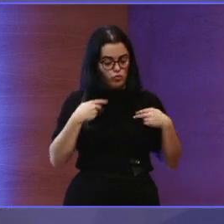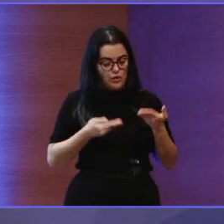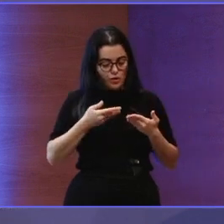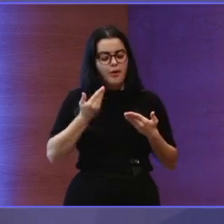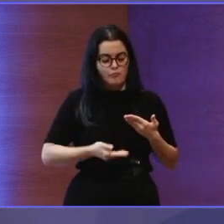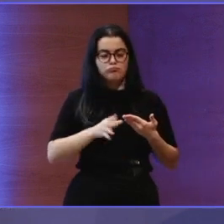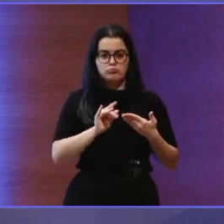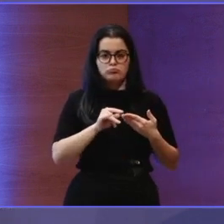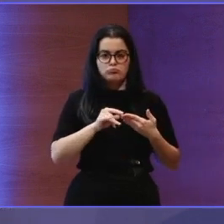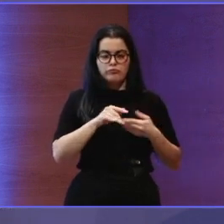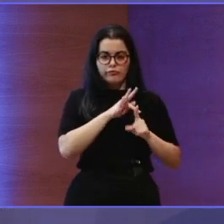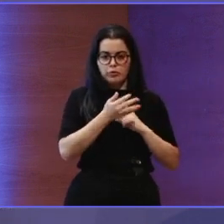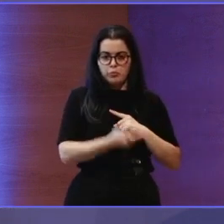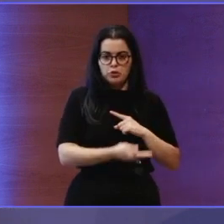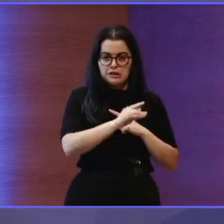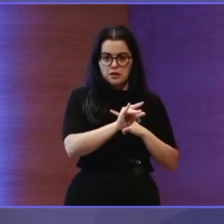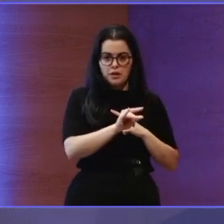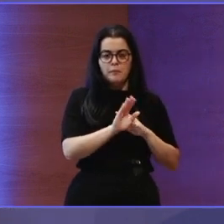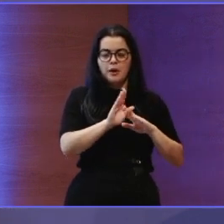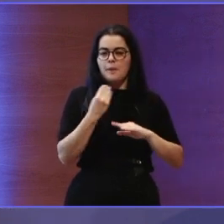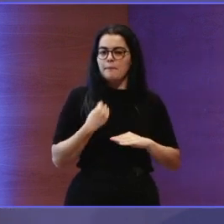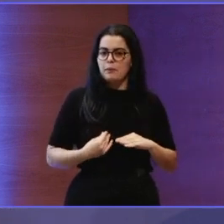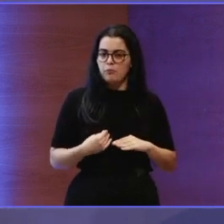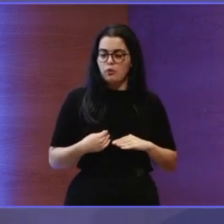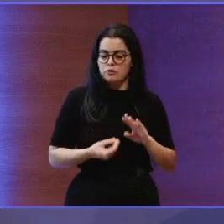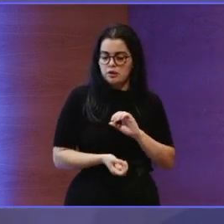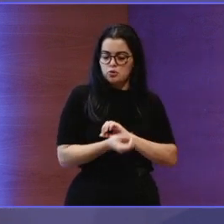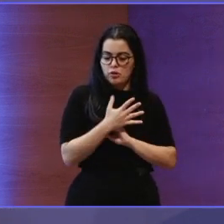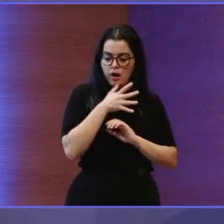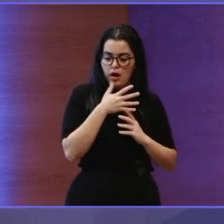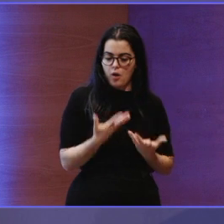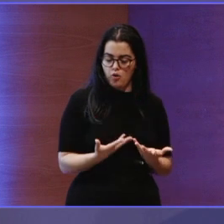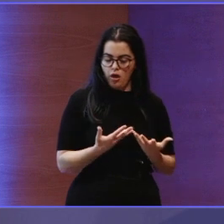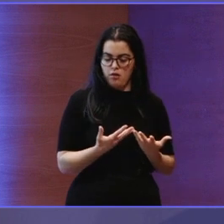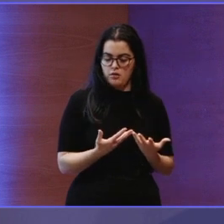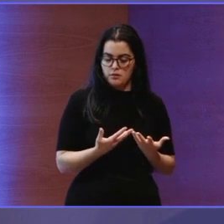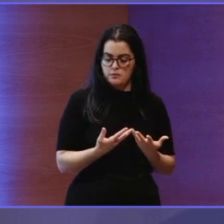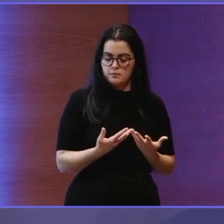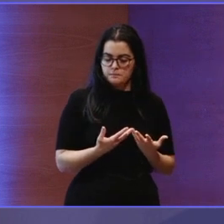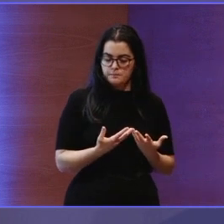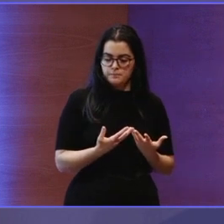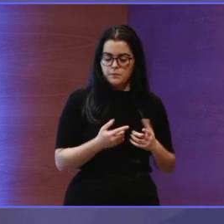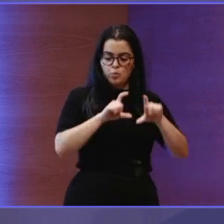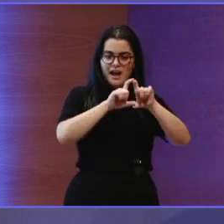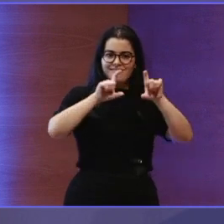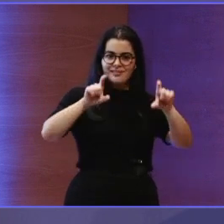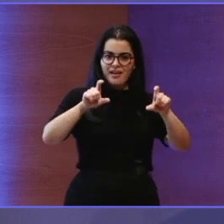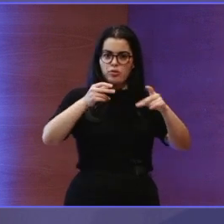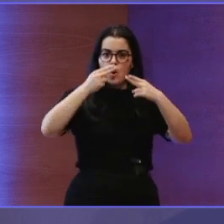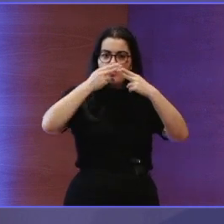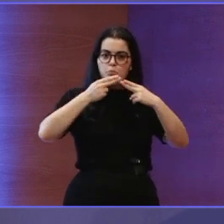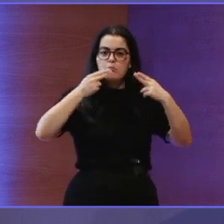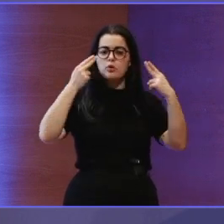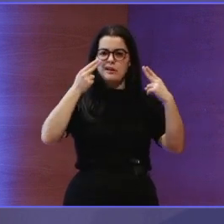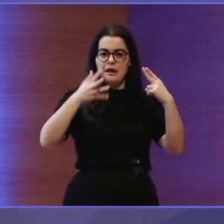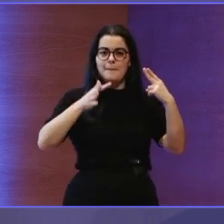pero el hecho de que y el órgano que ahora se crea el hecho de que haya una entidad pública y al mismo